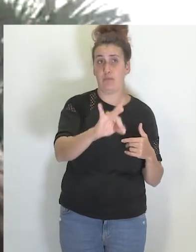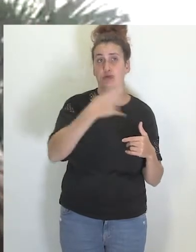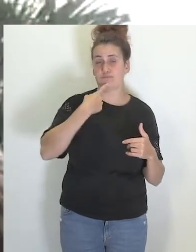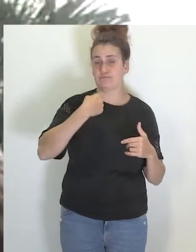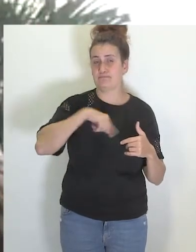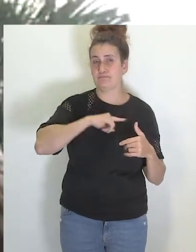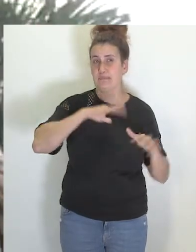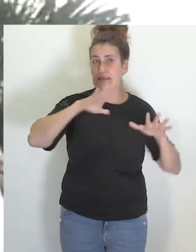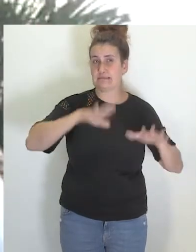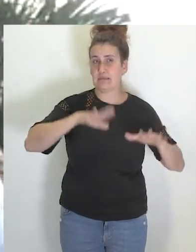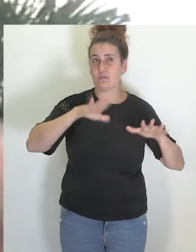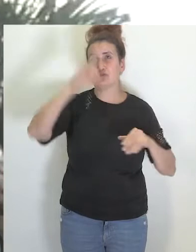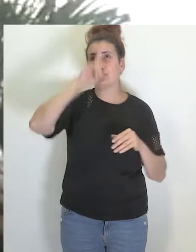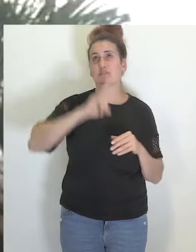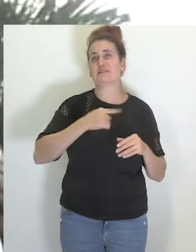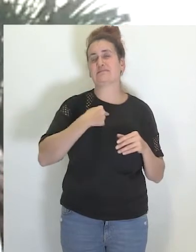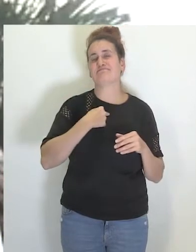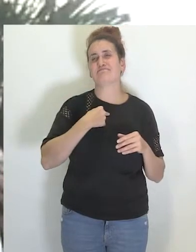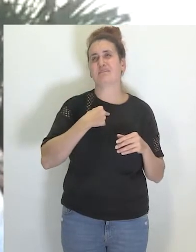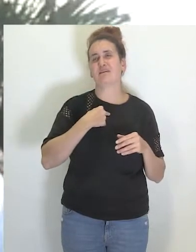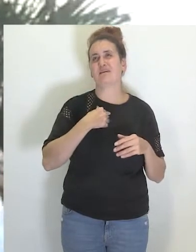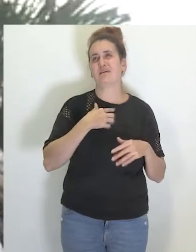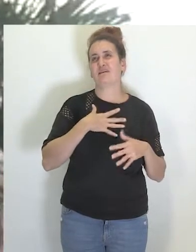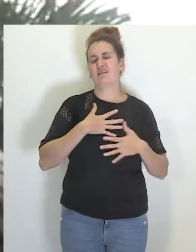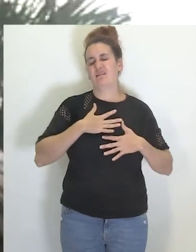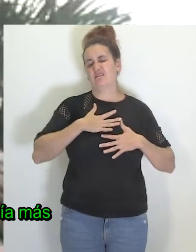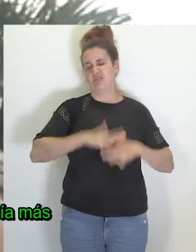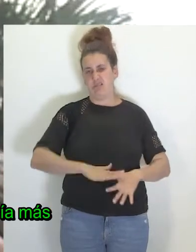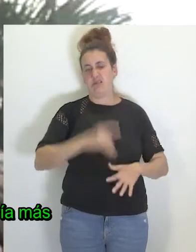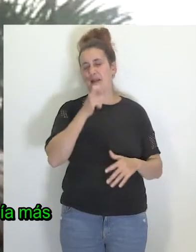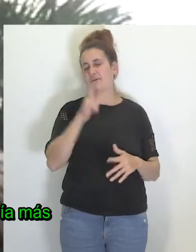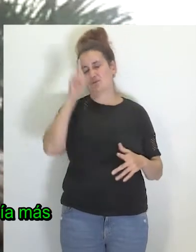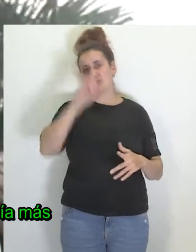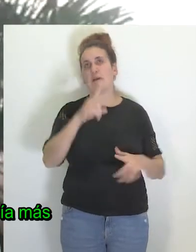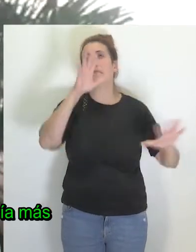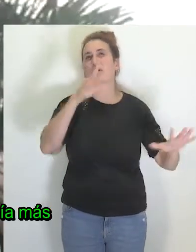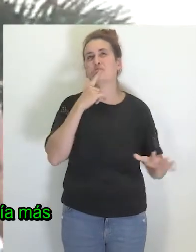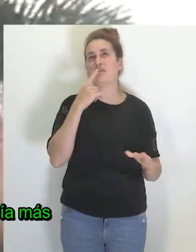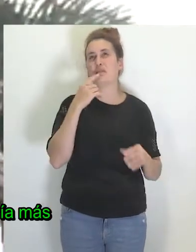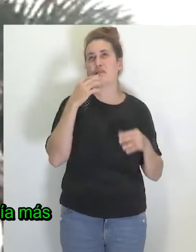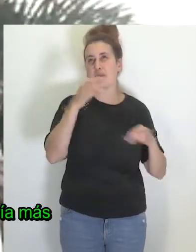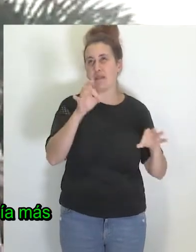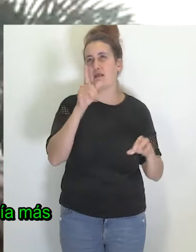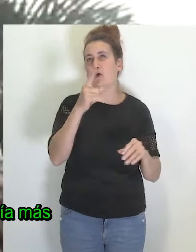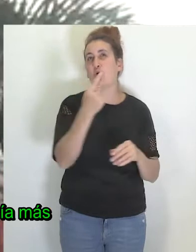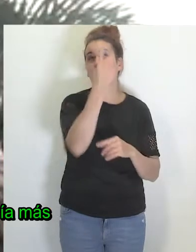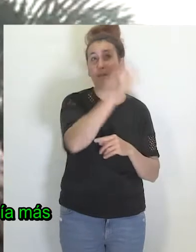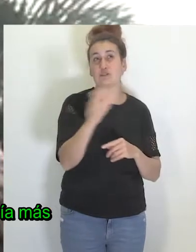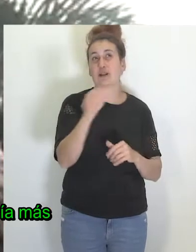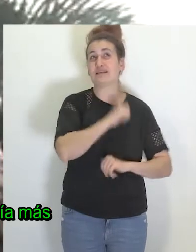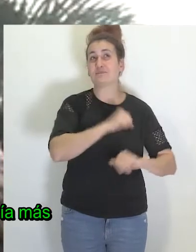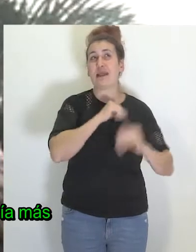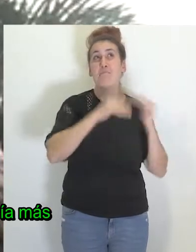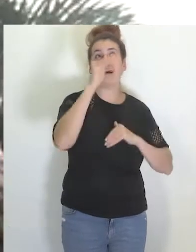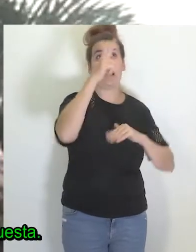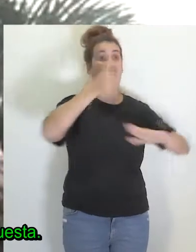estamos, no sé si desencantadas es la palabra o no, pero lo cierto es que uno esperaría más de las